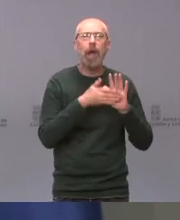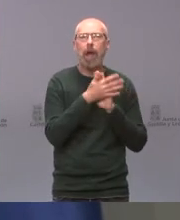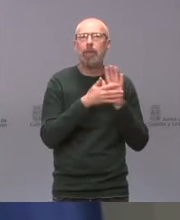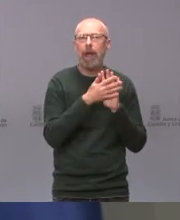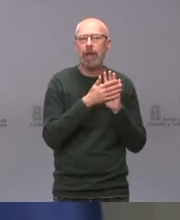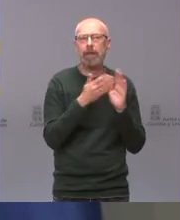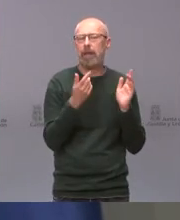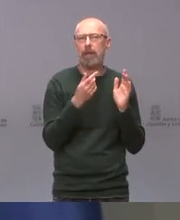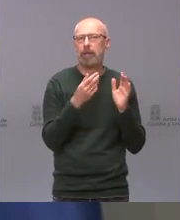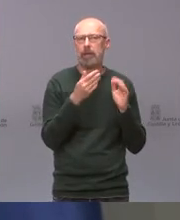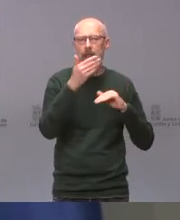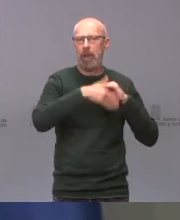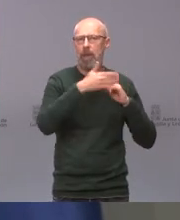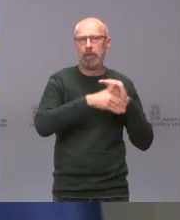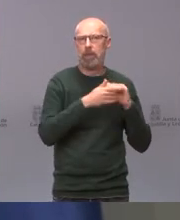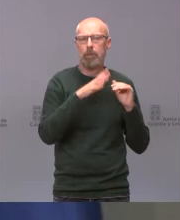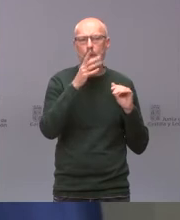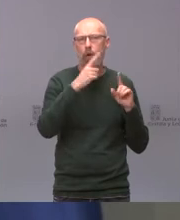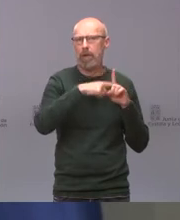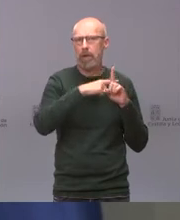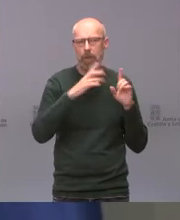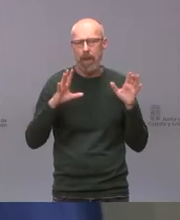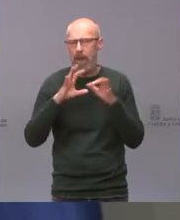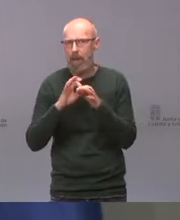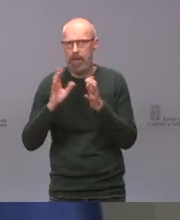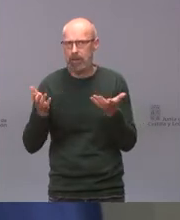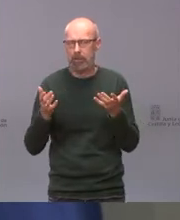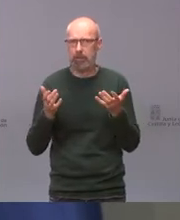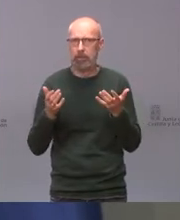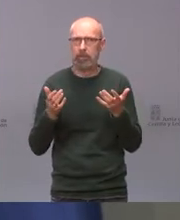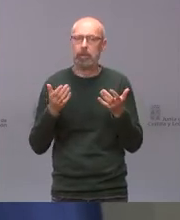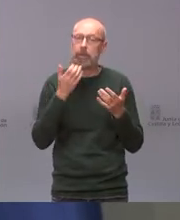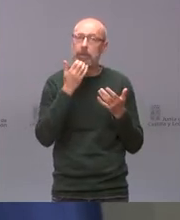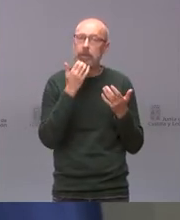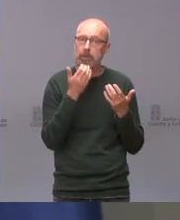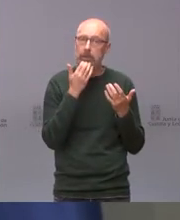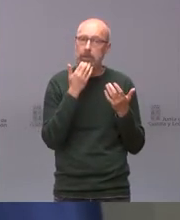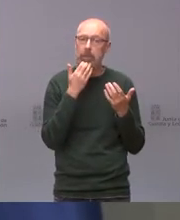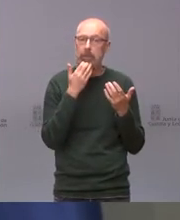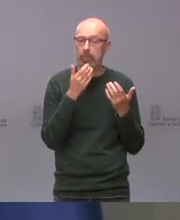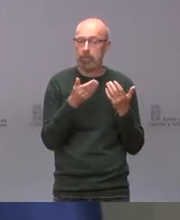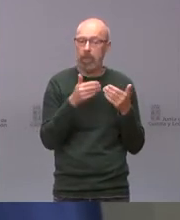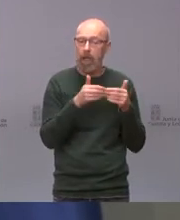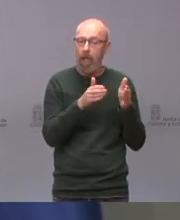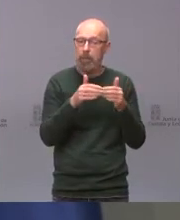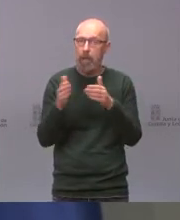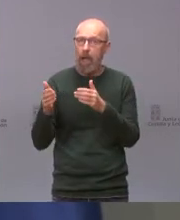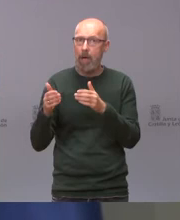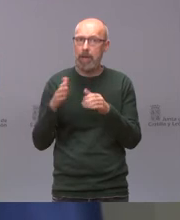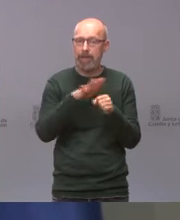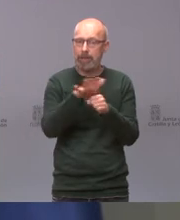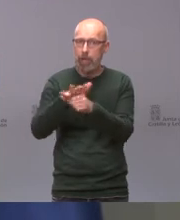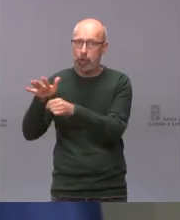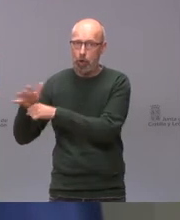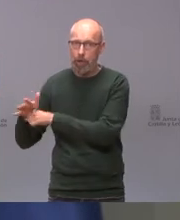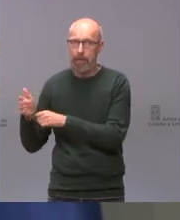niveles. Y naturalmente hay un protocolo de reapertura progresiva y segura de todas las actividades, incluida el ocio